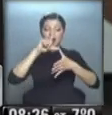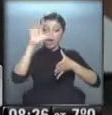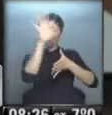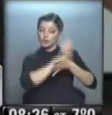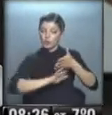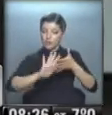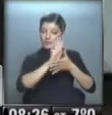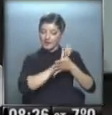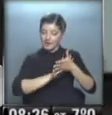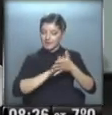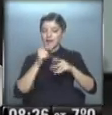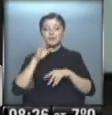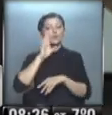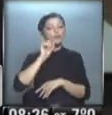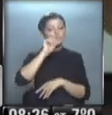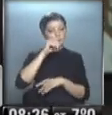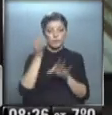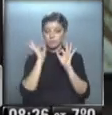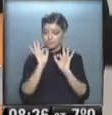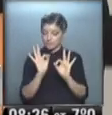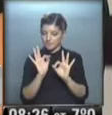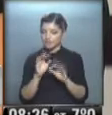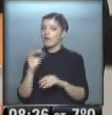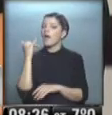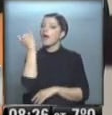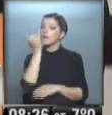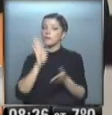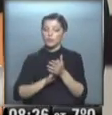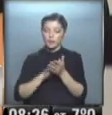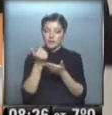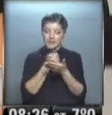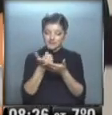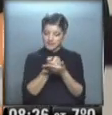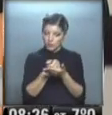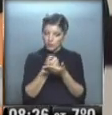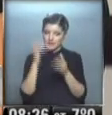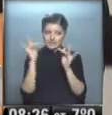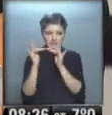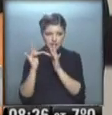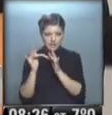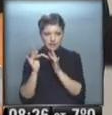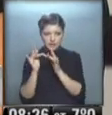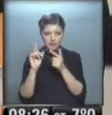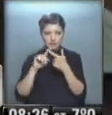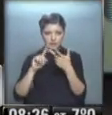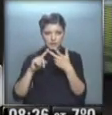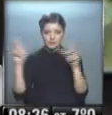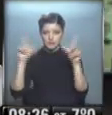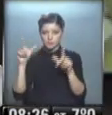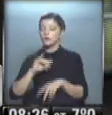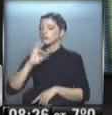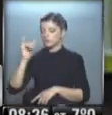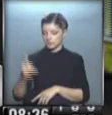y parte de Estados Unidos. Estamos hablando de telefonía digital terrestre, internet y televisión.